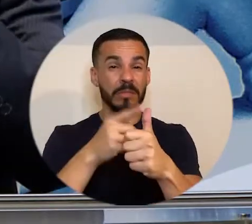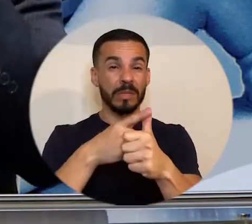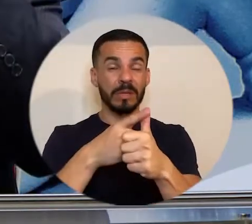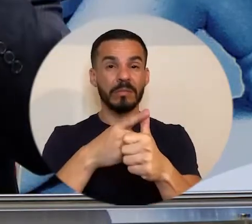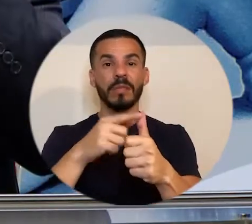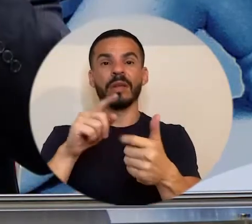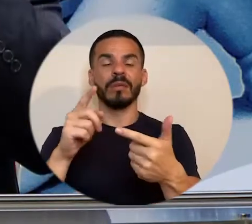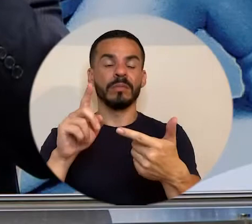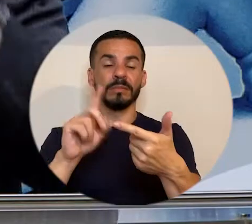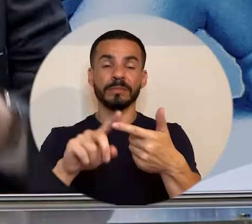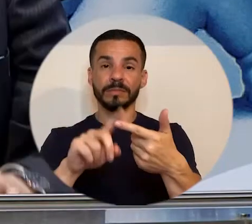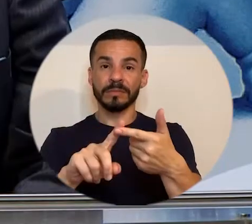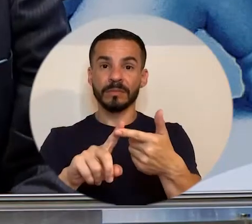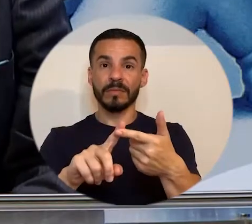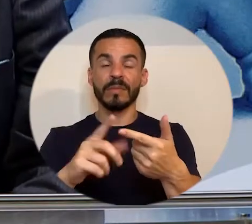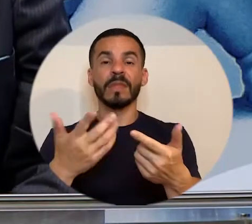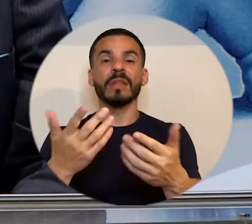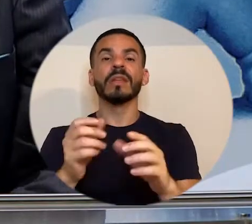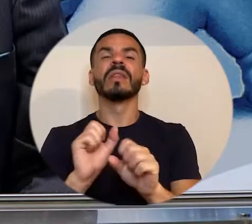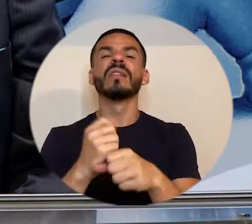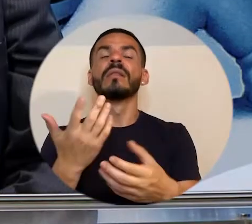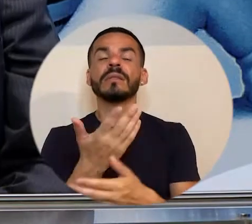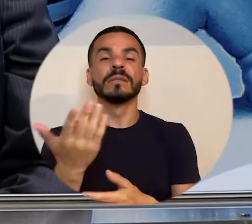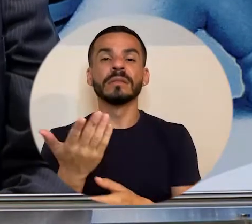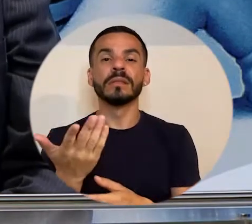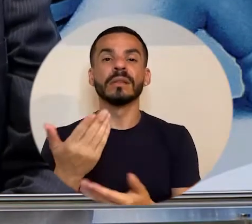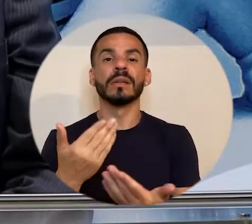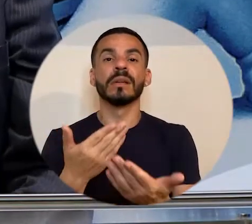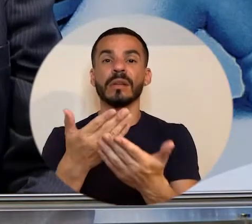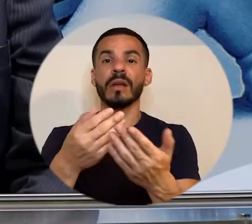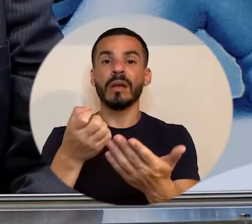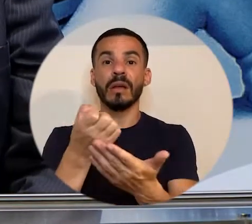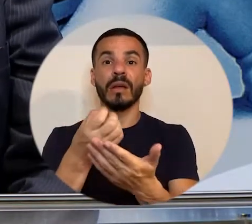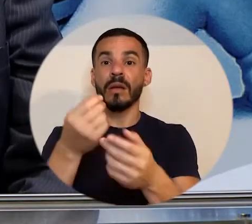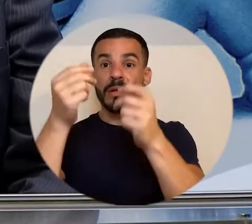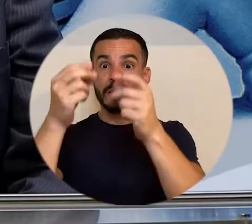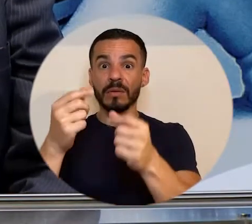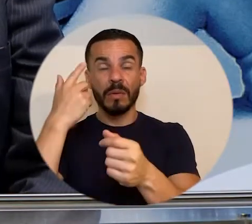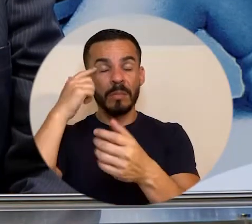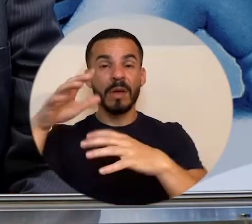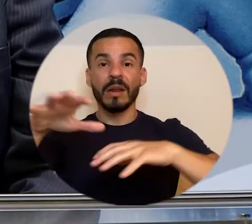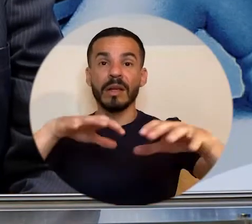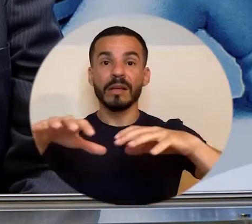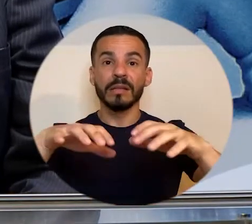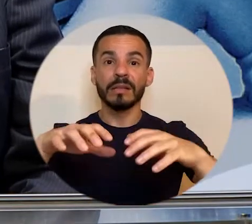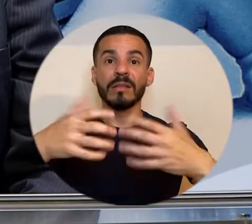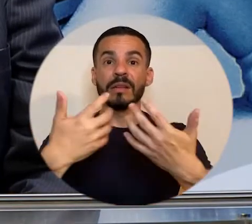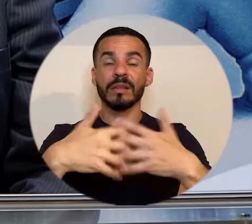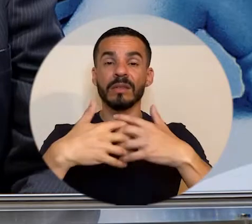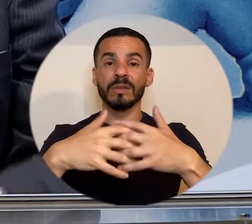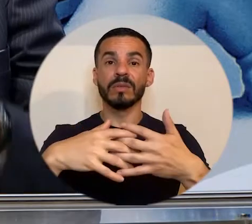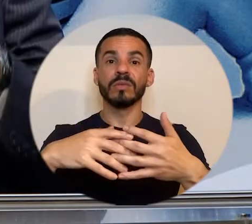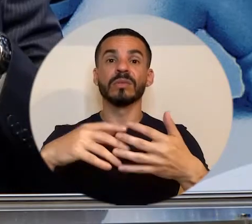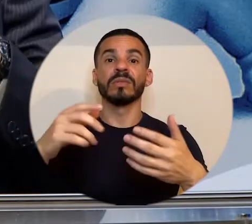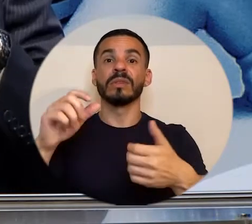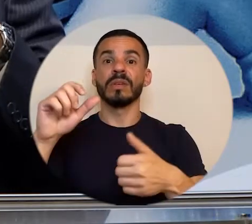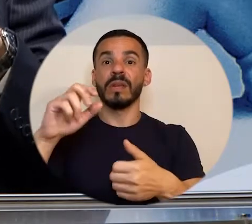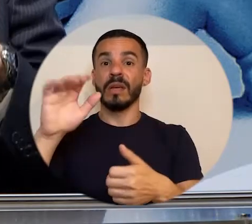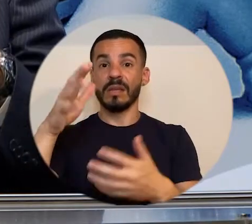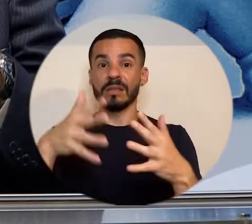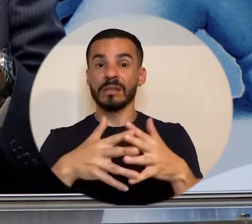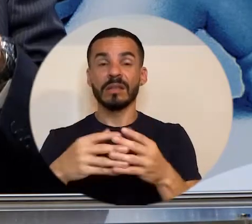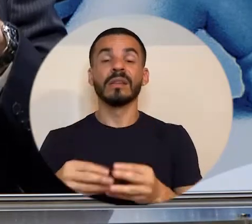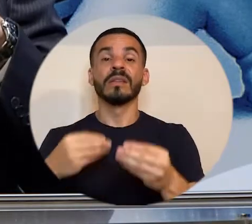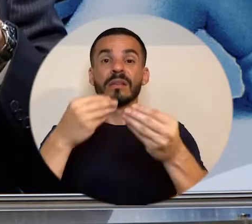Esa es la primera medida que hacen. La segunda que hacen es que están colocando dinero para reactivar la industria norteamericana,